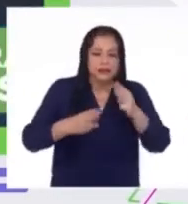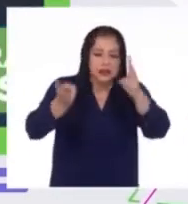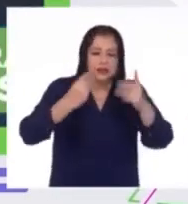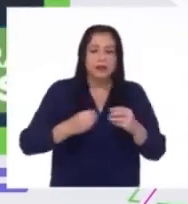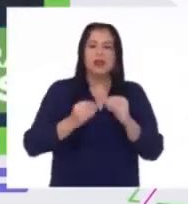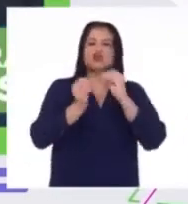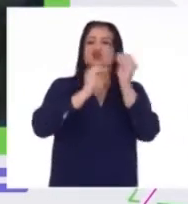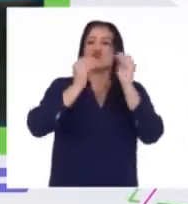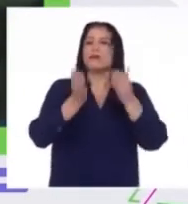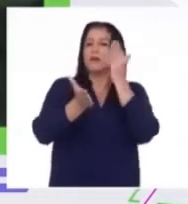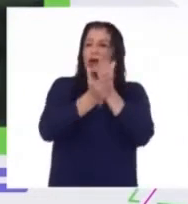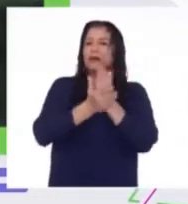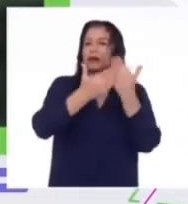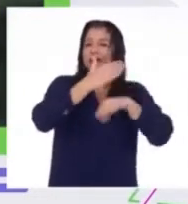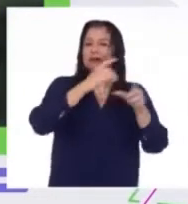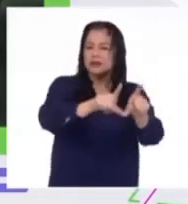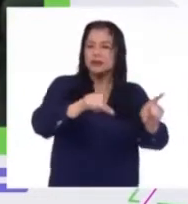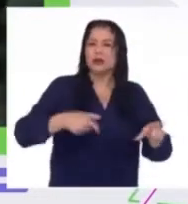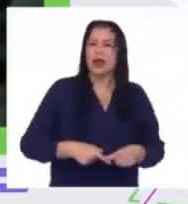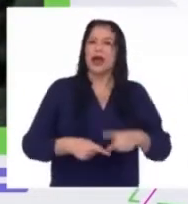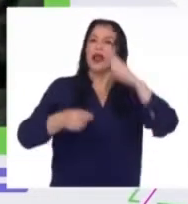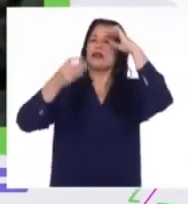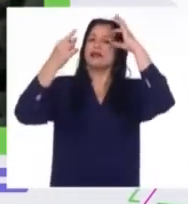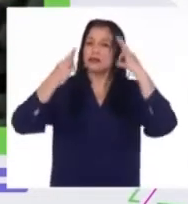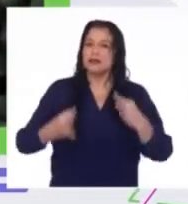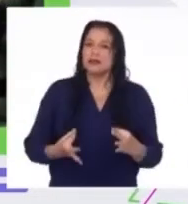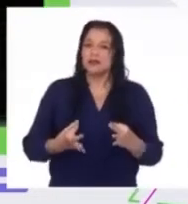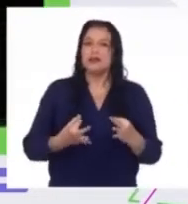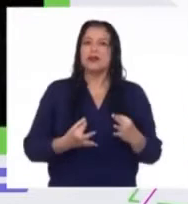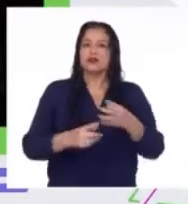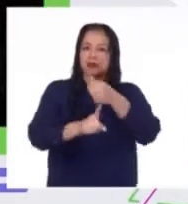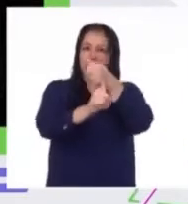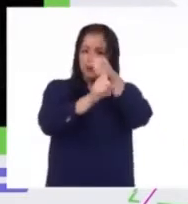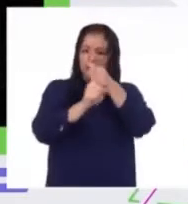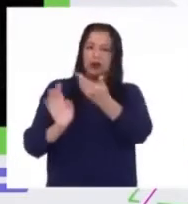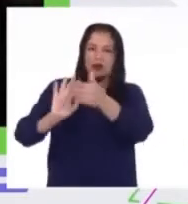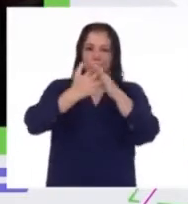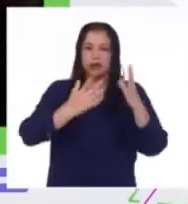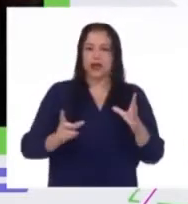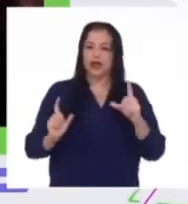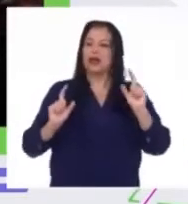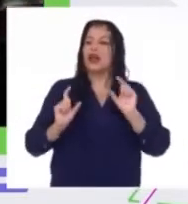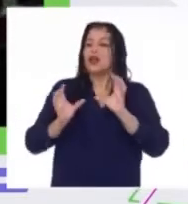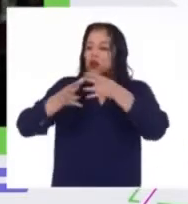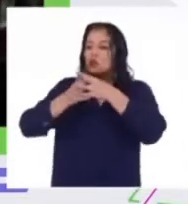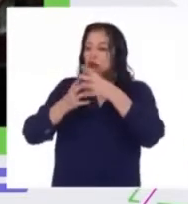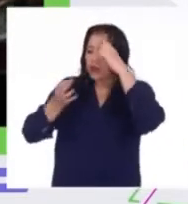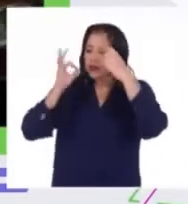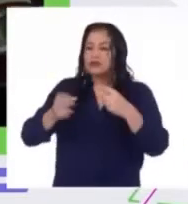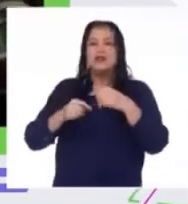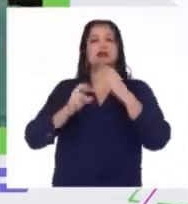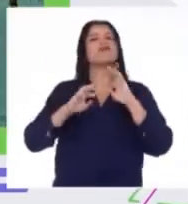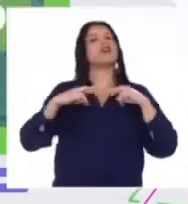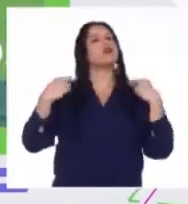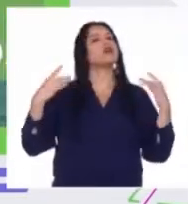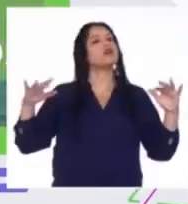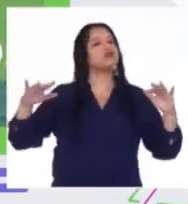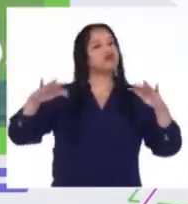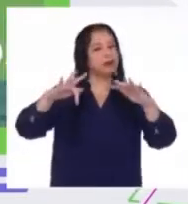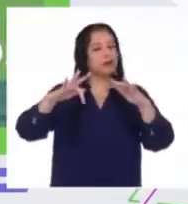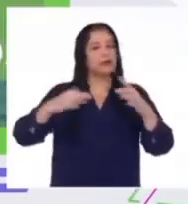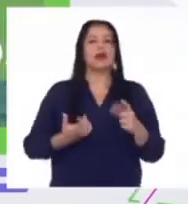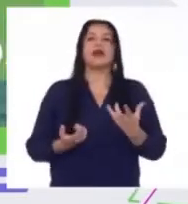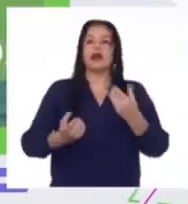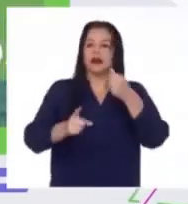controversias en sus territorios, la toma de decisiones que conciernen a la comunidad y que se toman en conjunto en el marco de asambleas comunales, la